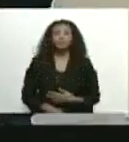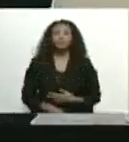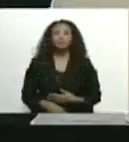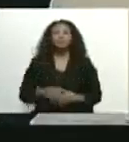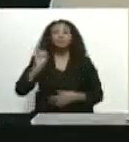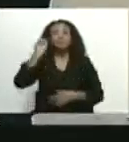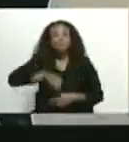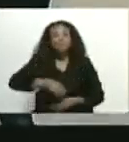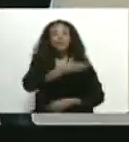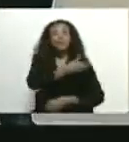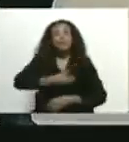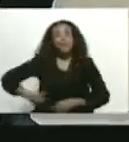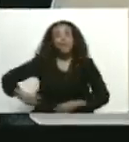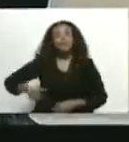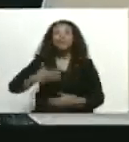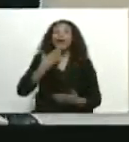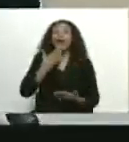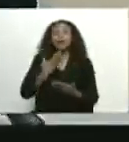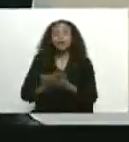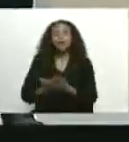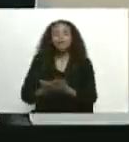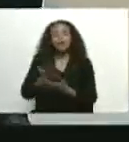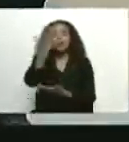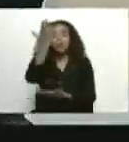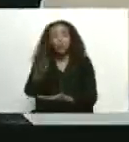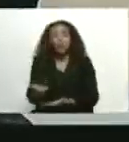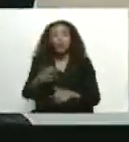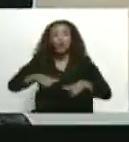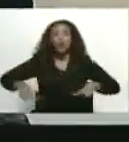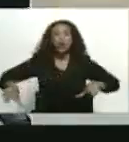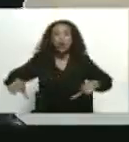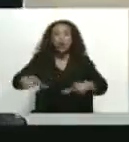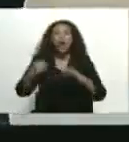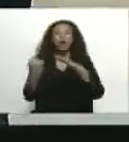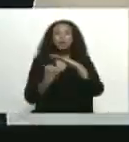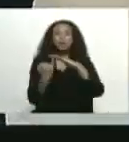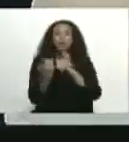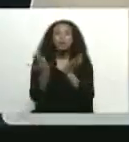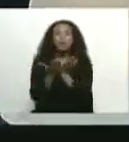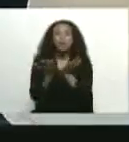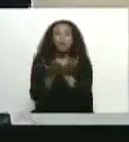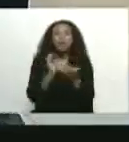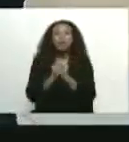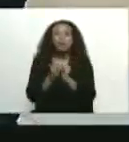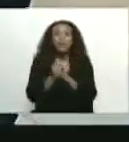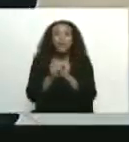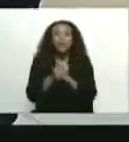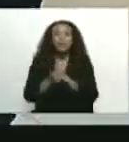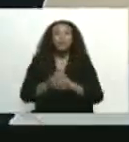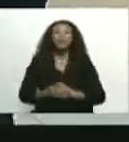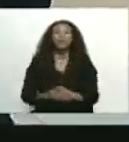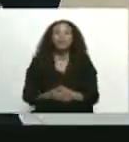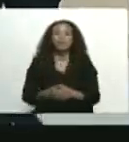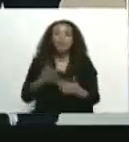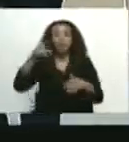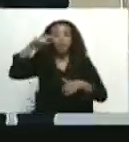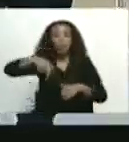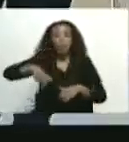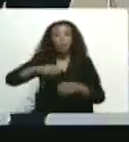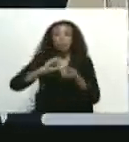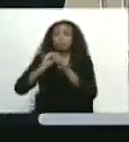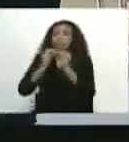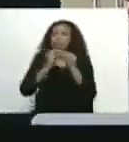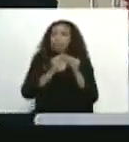Así es, presidente. Bueno, agradecido con ustedes de acá, desde esta importante institución educativa, bueno, hoy